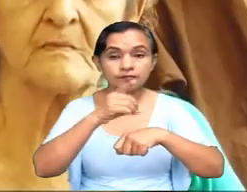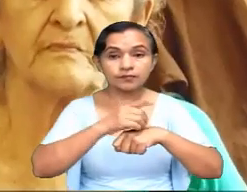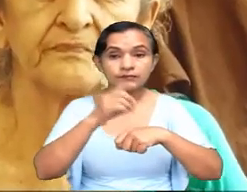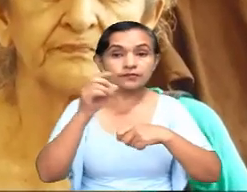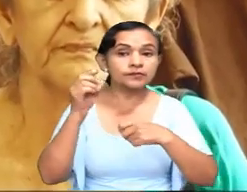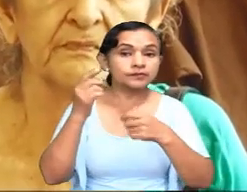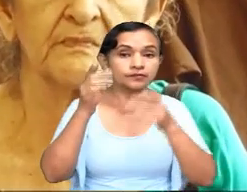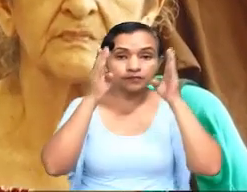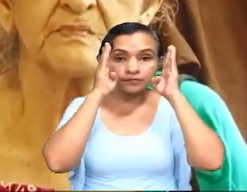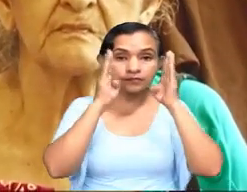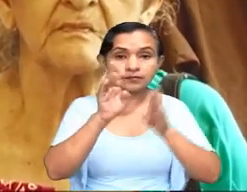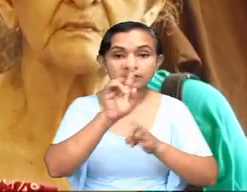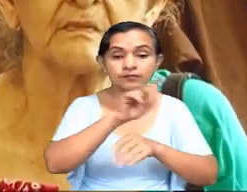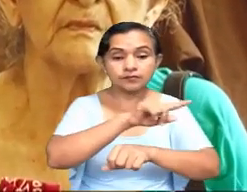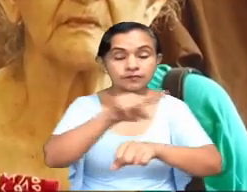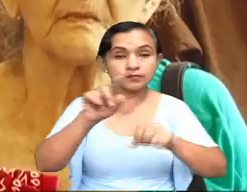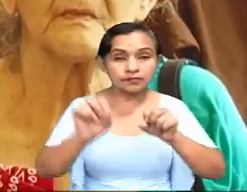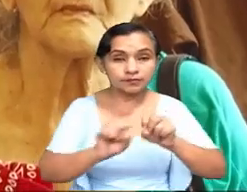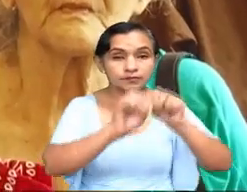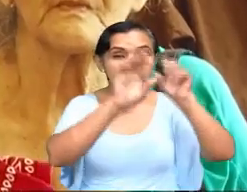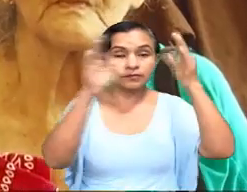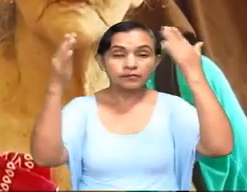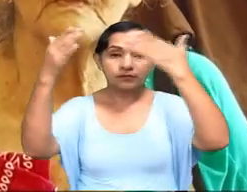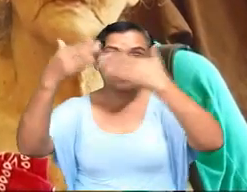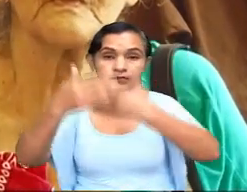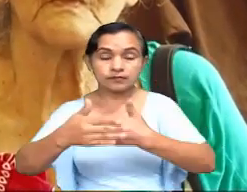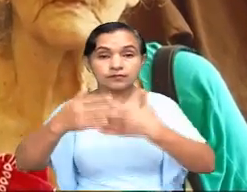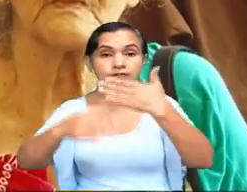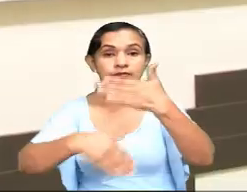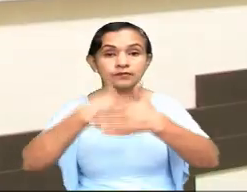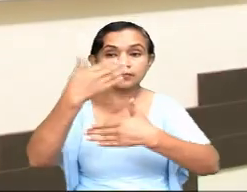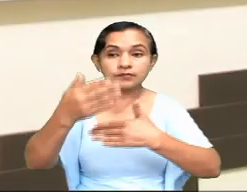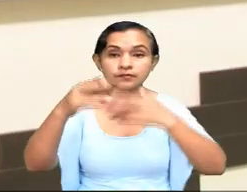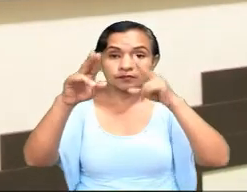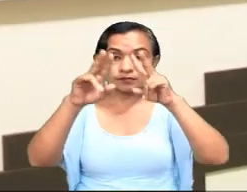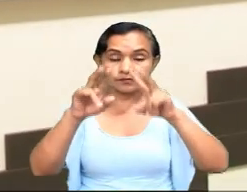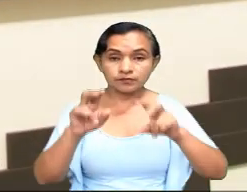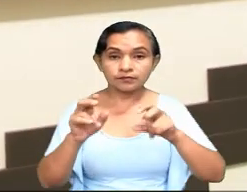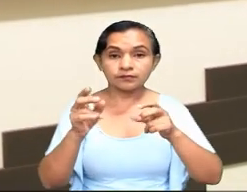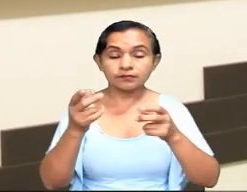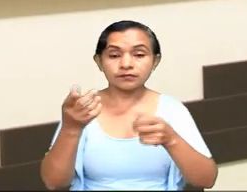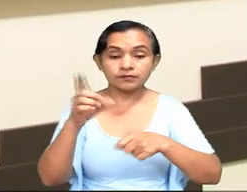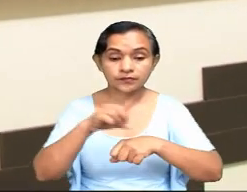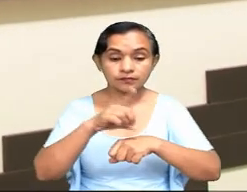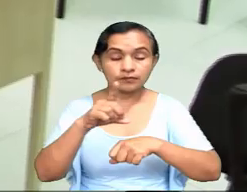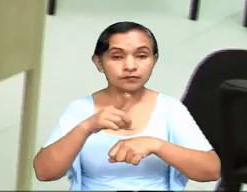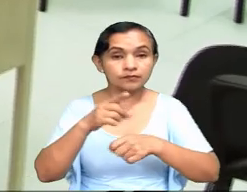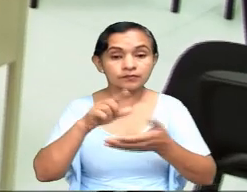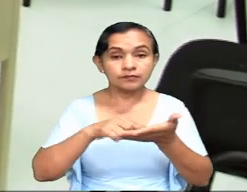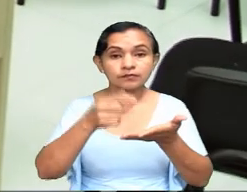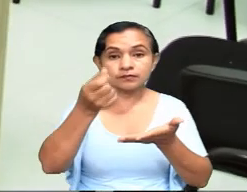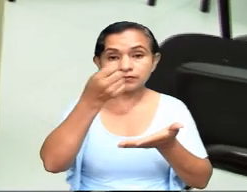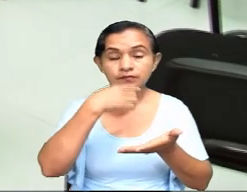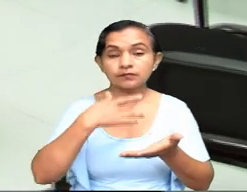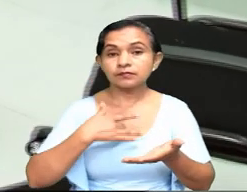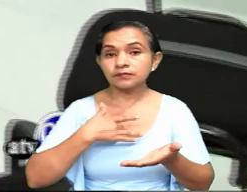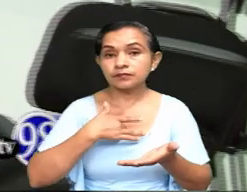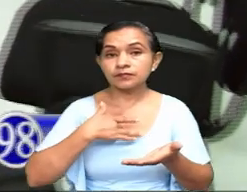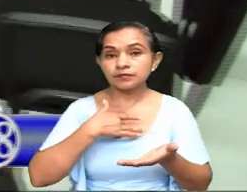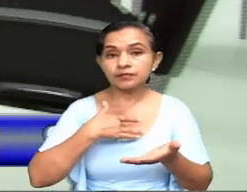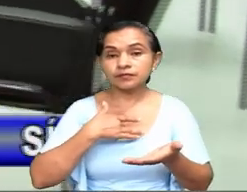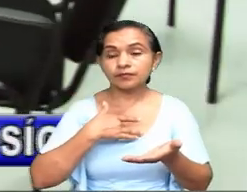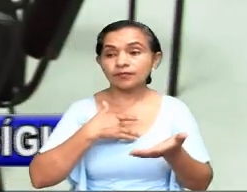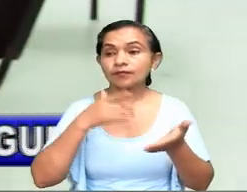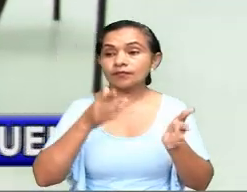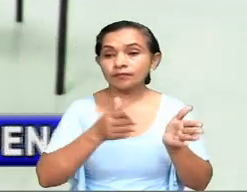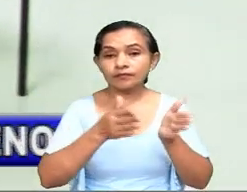emergencia que atiende las 24 horas del día. Luego de esta valoración y entrega de medicamentos para los casos que requieran, son